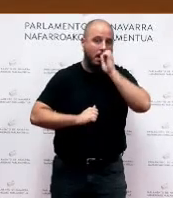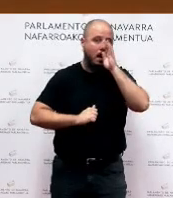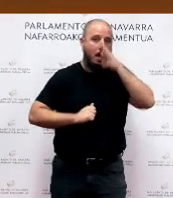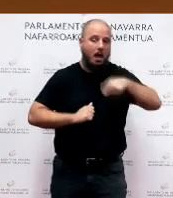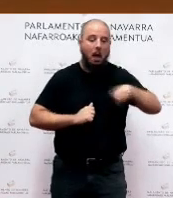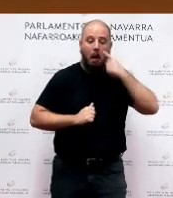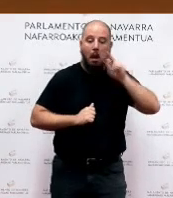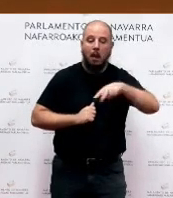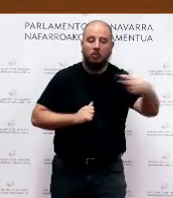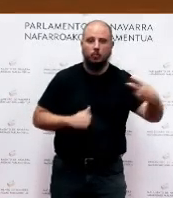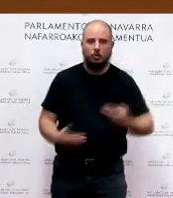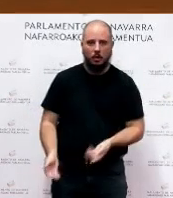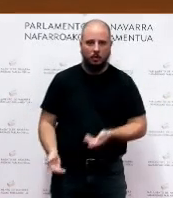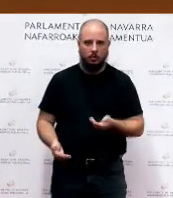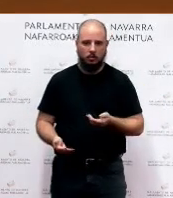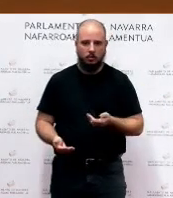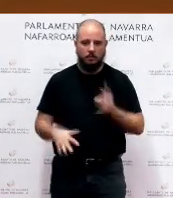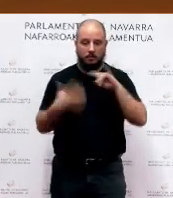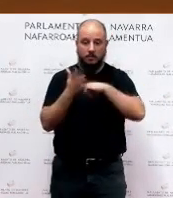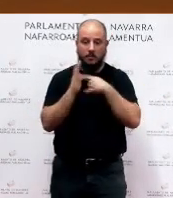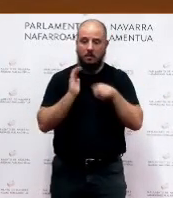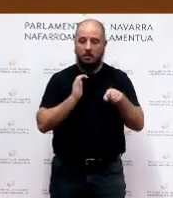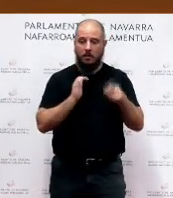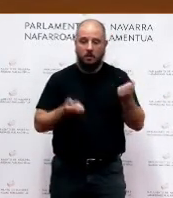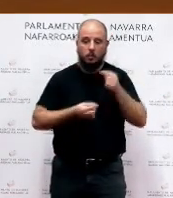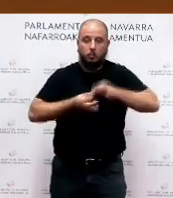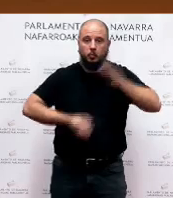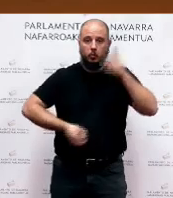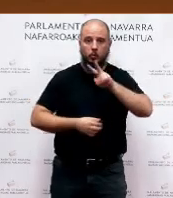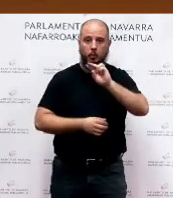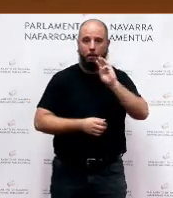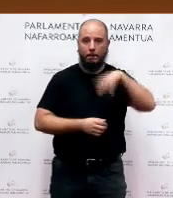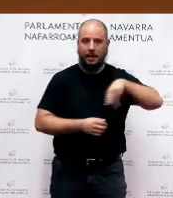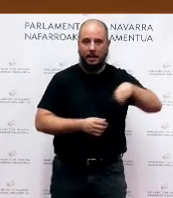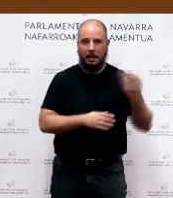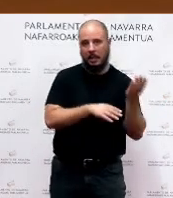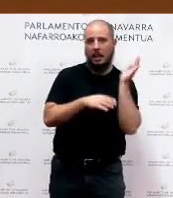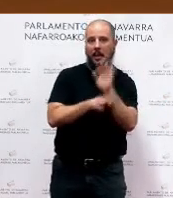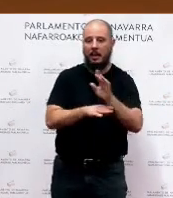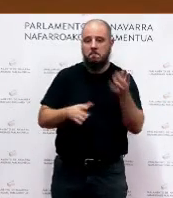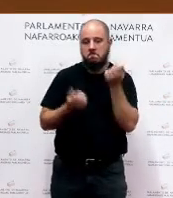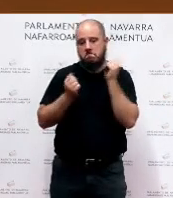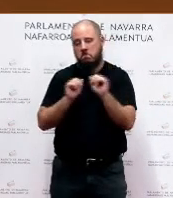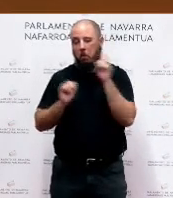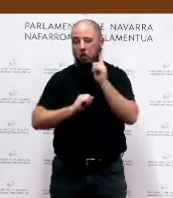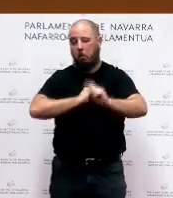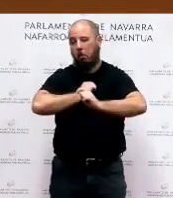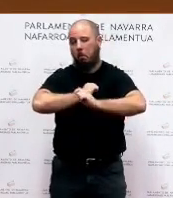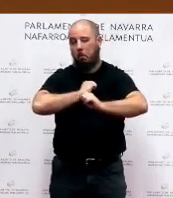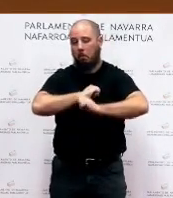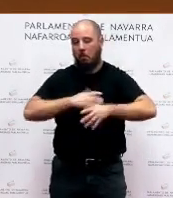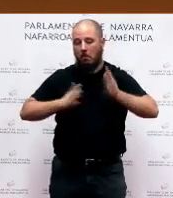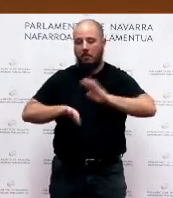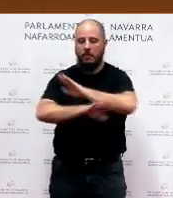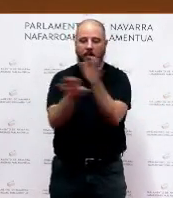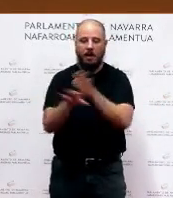sus frutos. Un plan que afortunadamente fue propuesto por Unión del Pueblo Navarro y que, aunque fuera de forma un poco trapacera, terminó